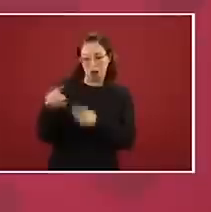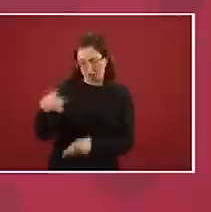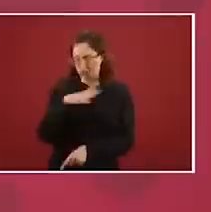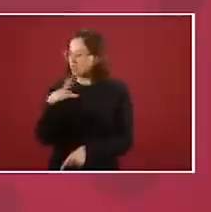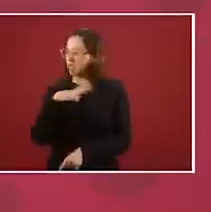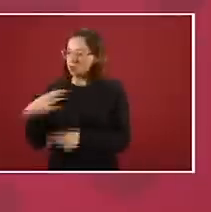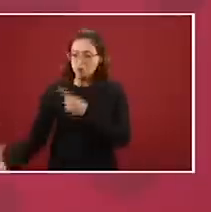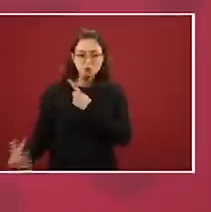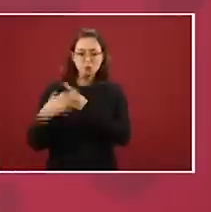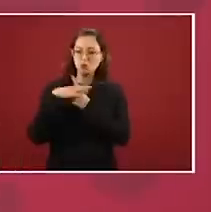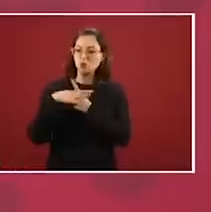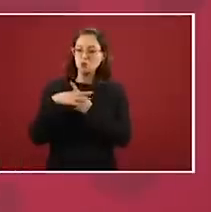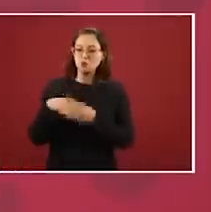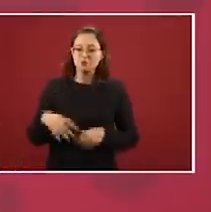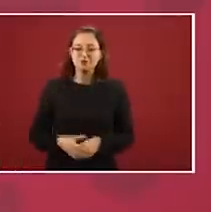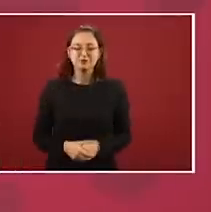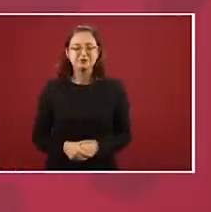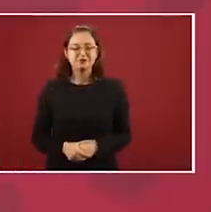populismo.